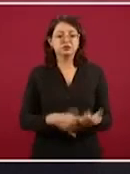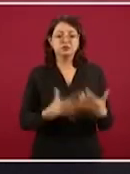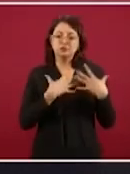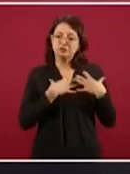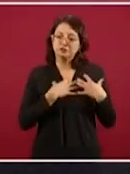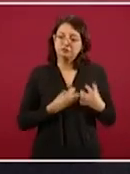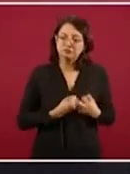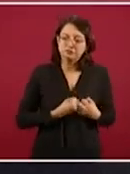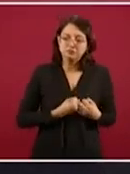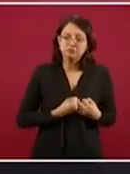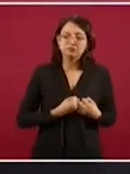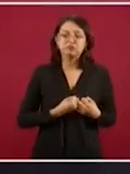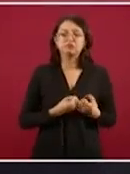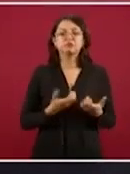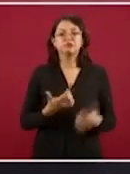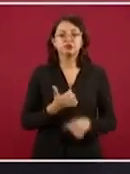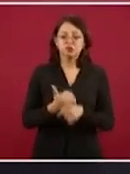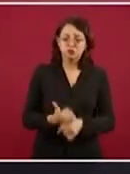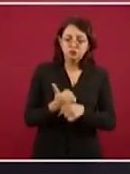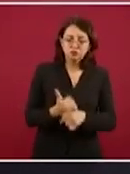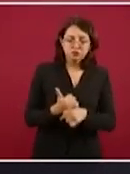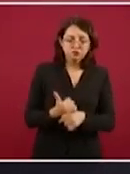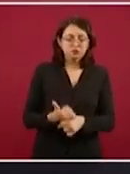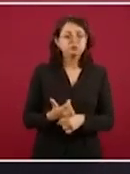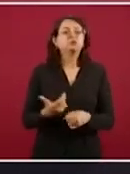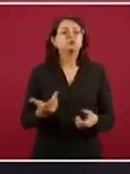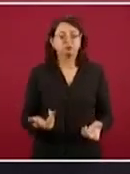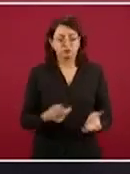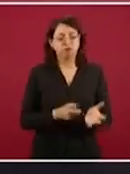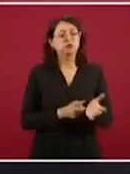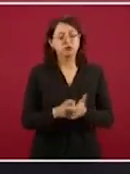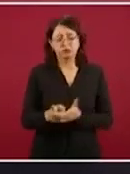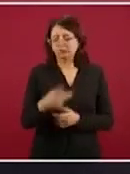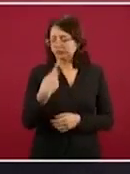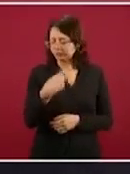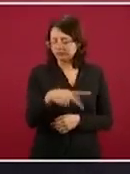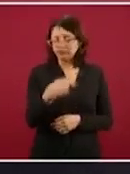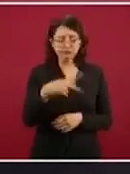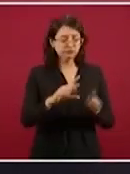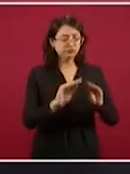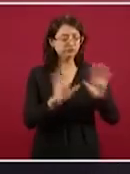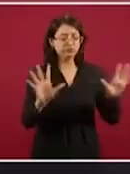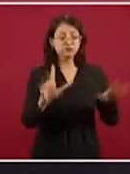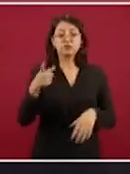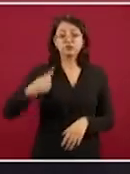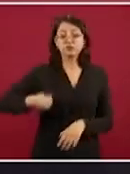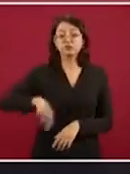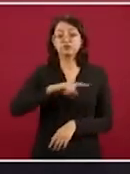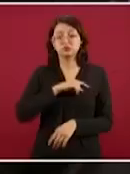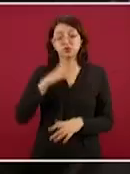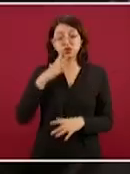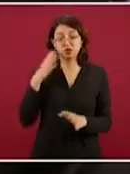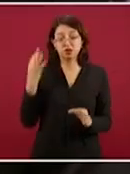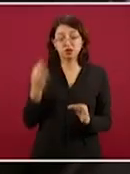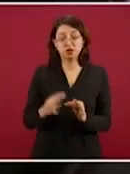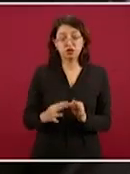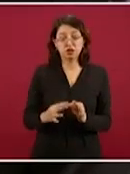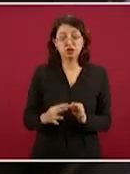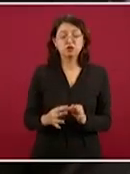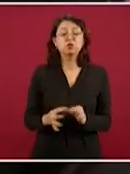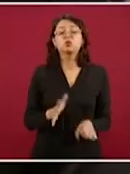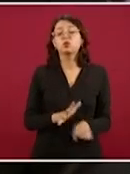Dolor por la tragedia, y tienen todo su derecho, y nosotros tenemos la responsabilidad